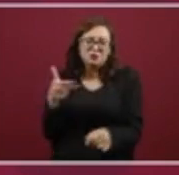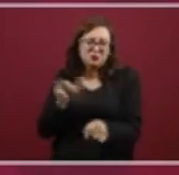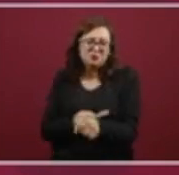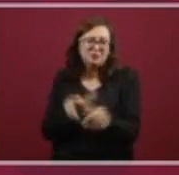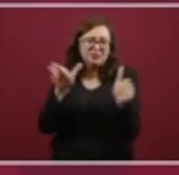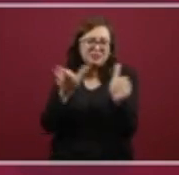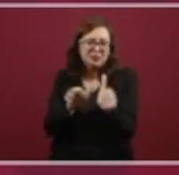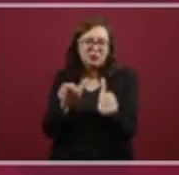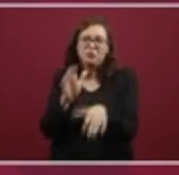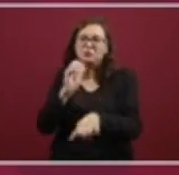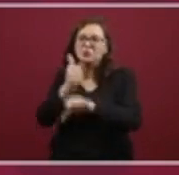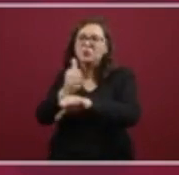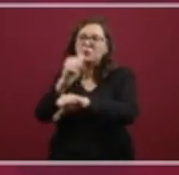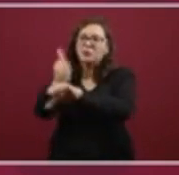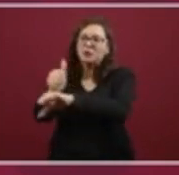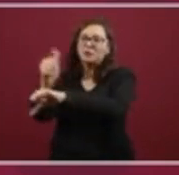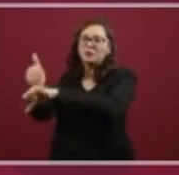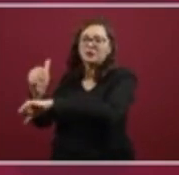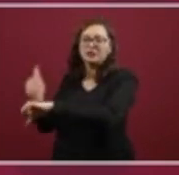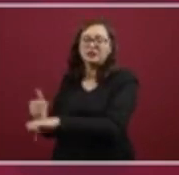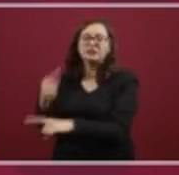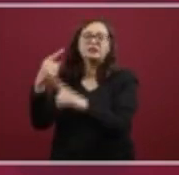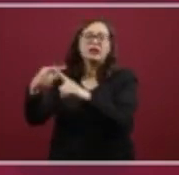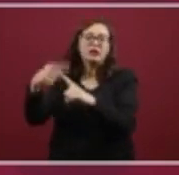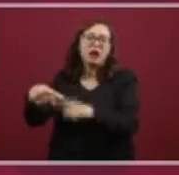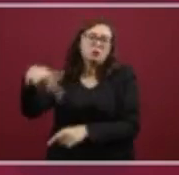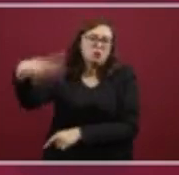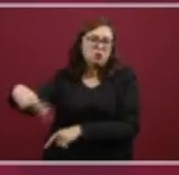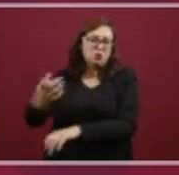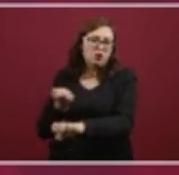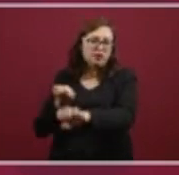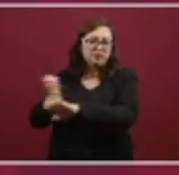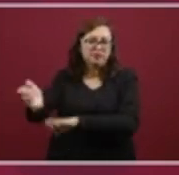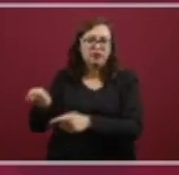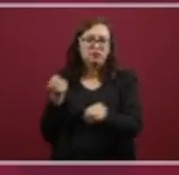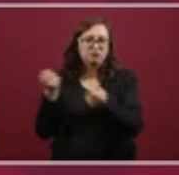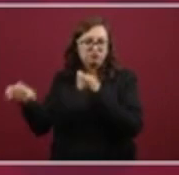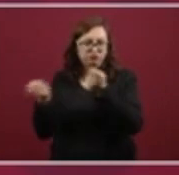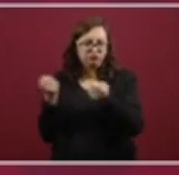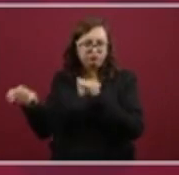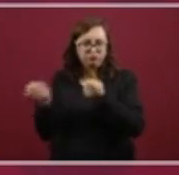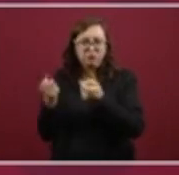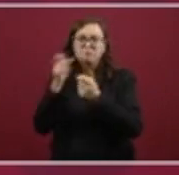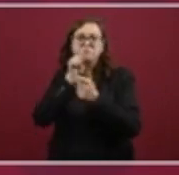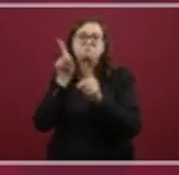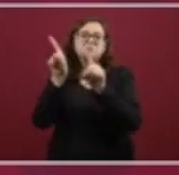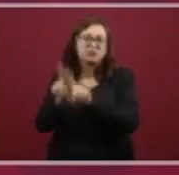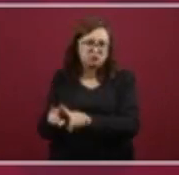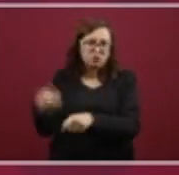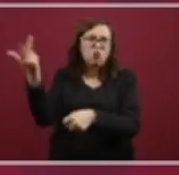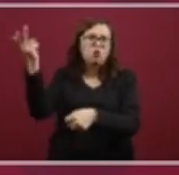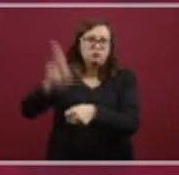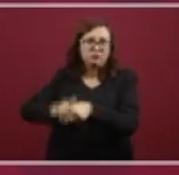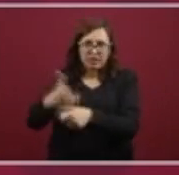social, los manejan los estados y lo mismo los hospitales,